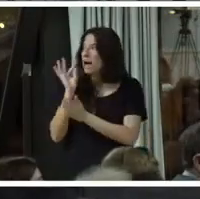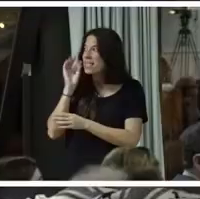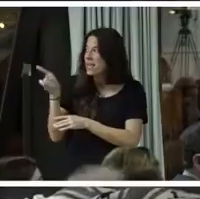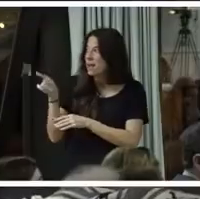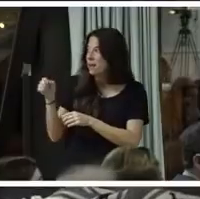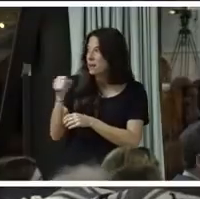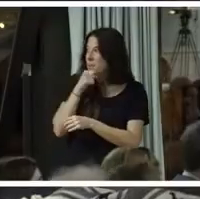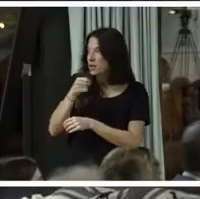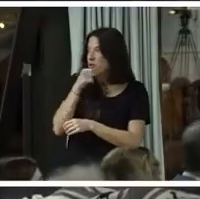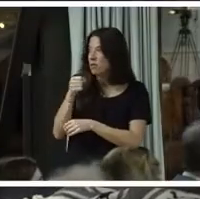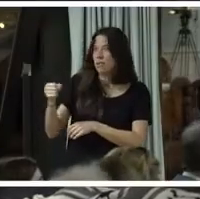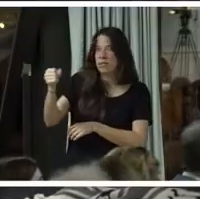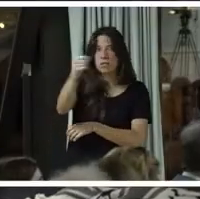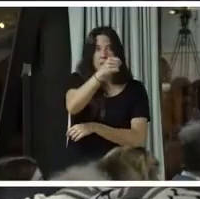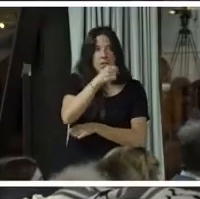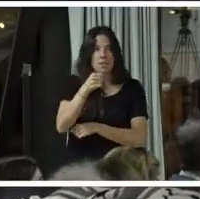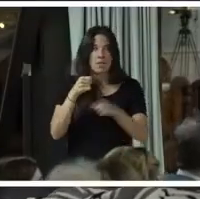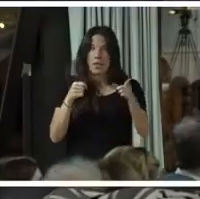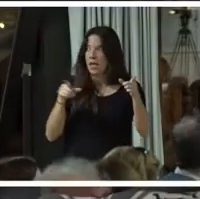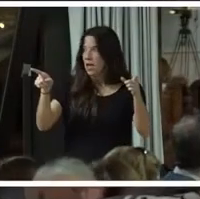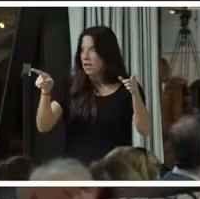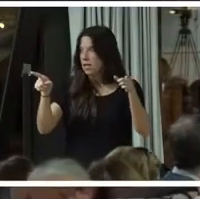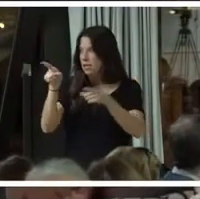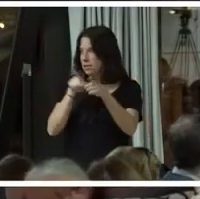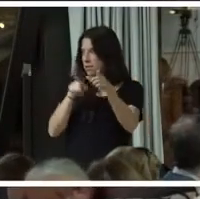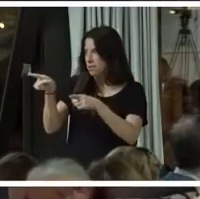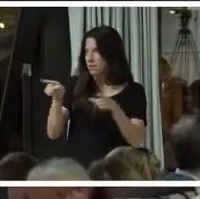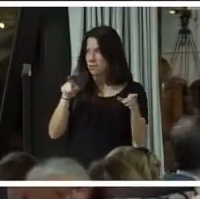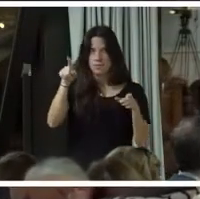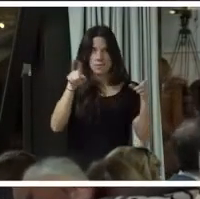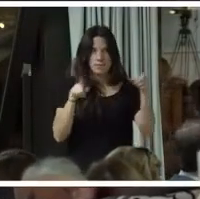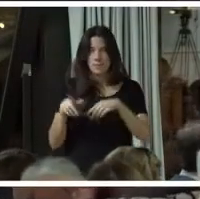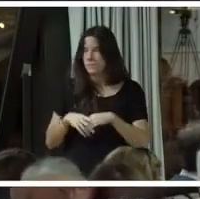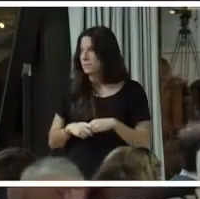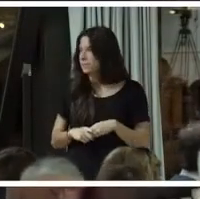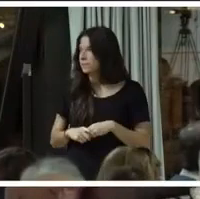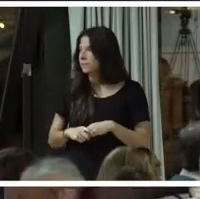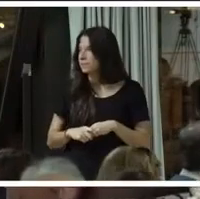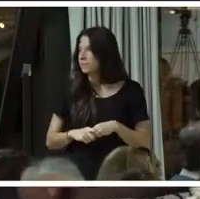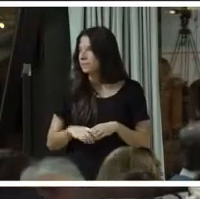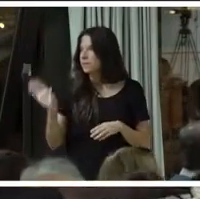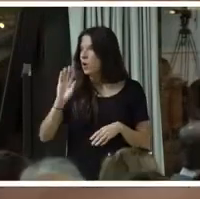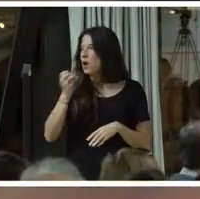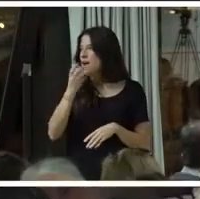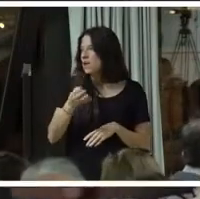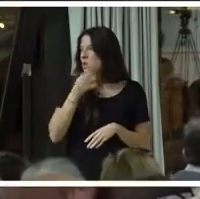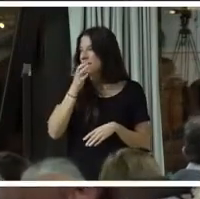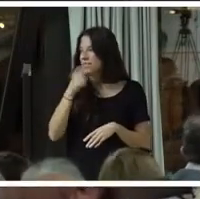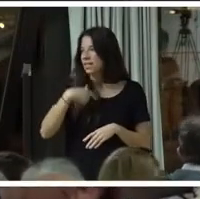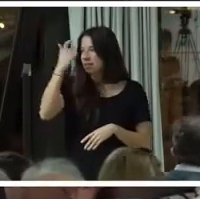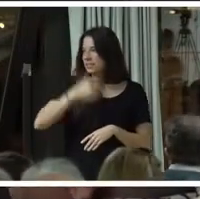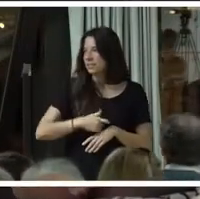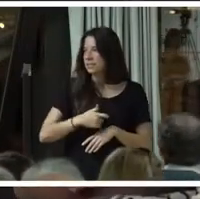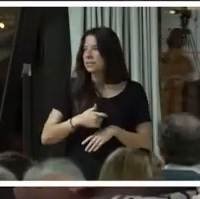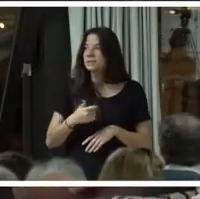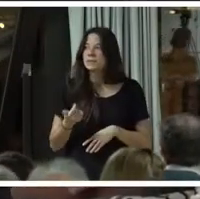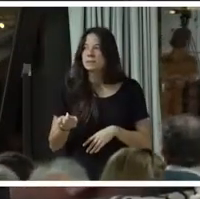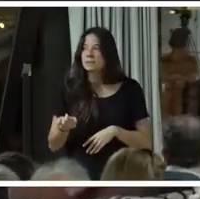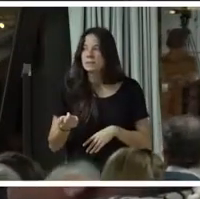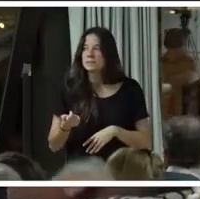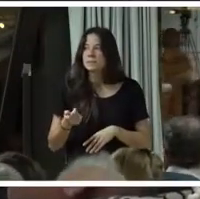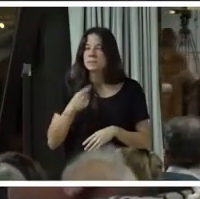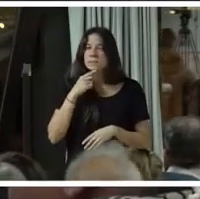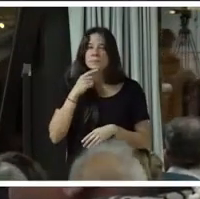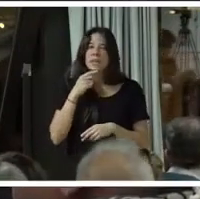pasa micro tenemos una y y una y creo hay otra Hola buenas tardes Soy sholi